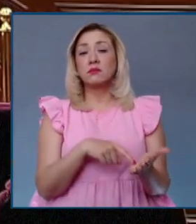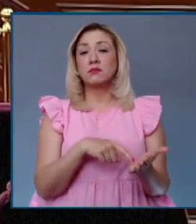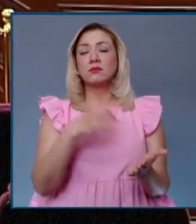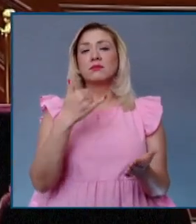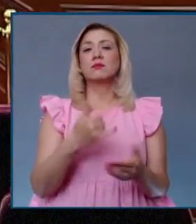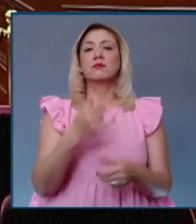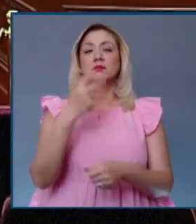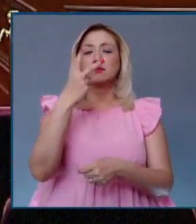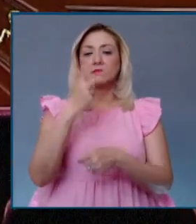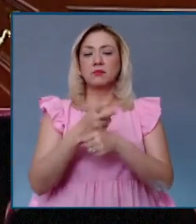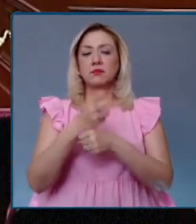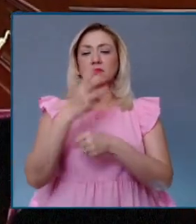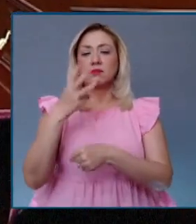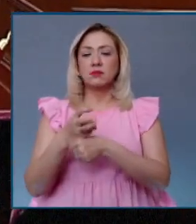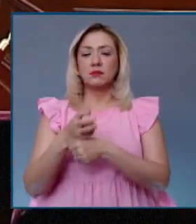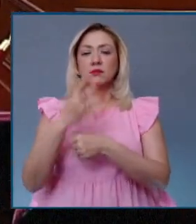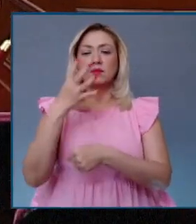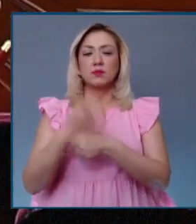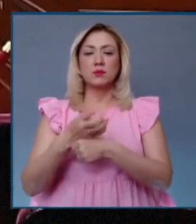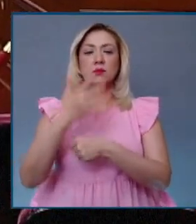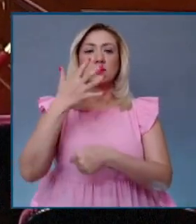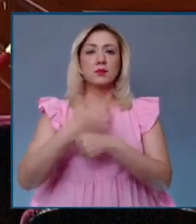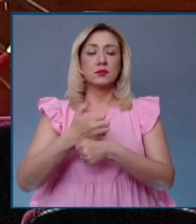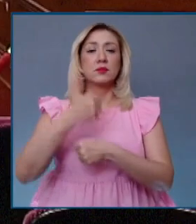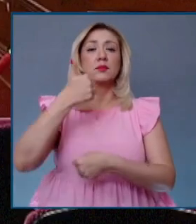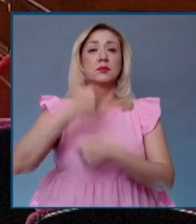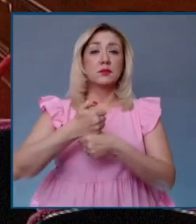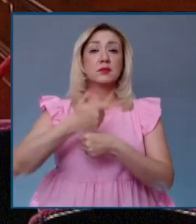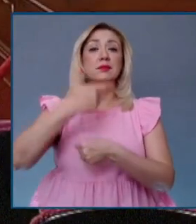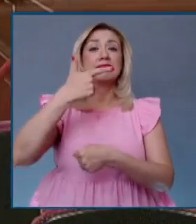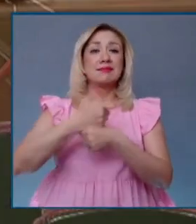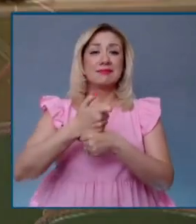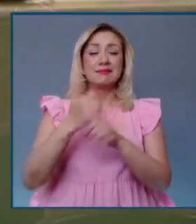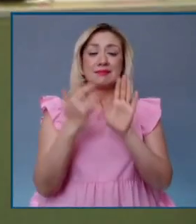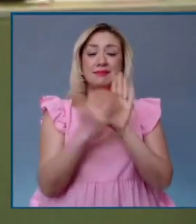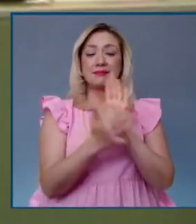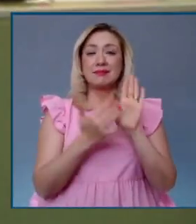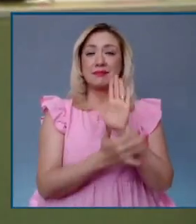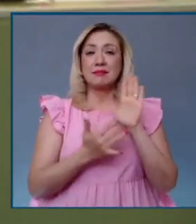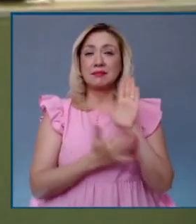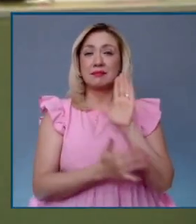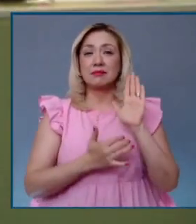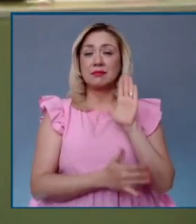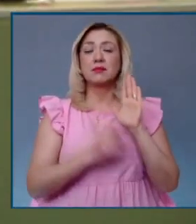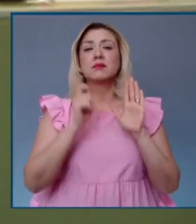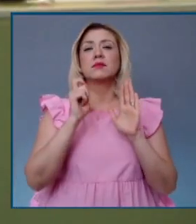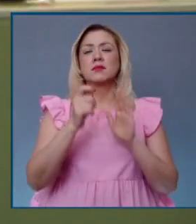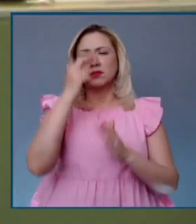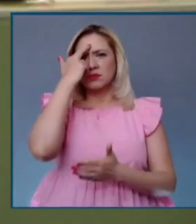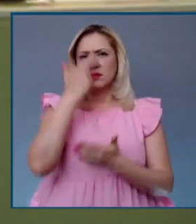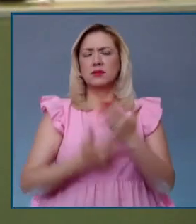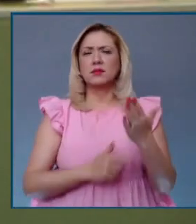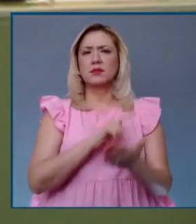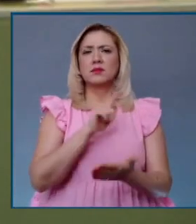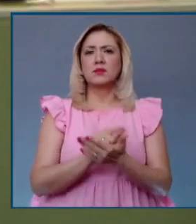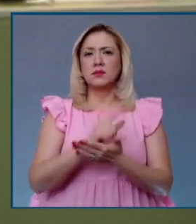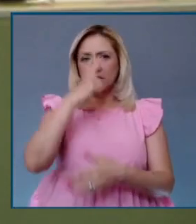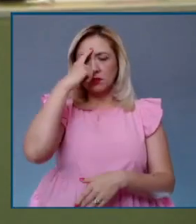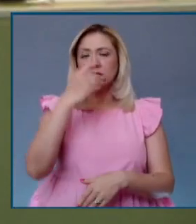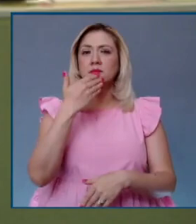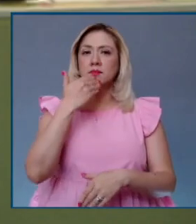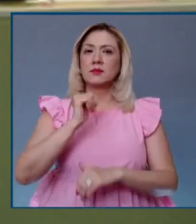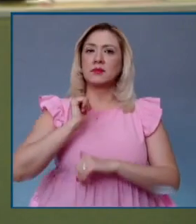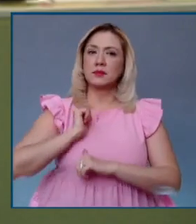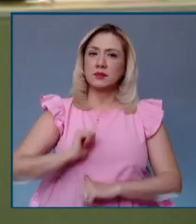cuarto, quinto, sexto y séptimo, que formaban parte del título relativo a los delitos contra la buena administración cometidos por